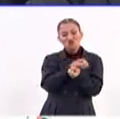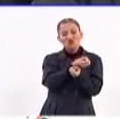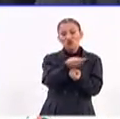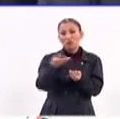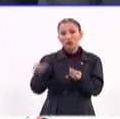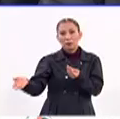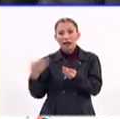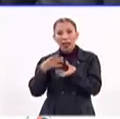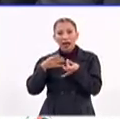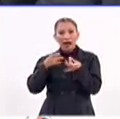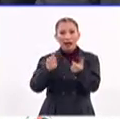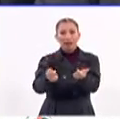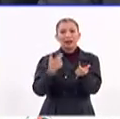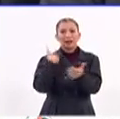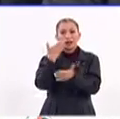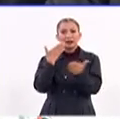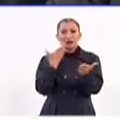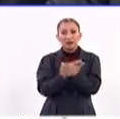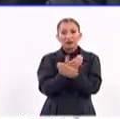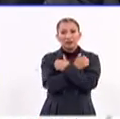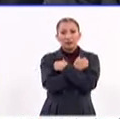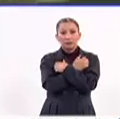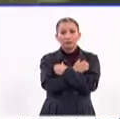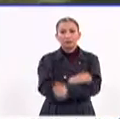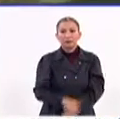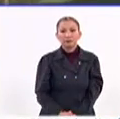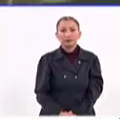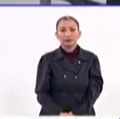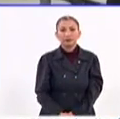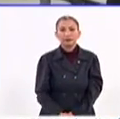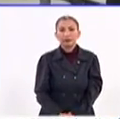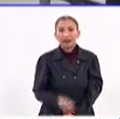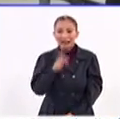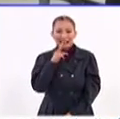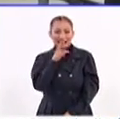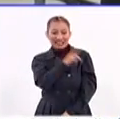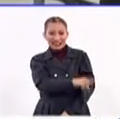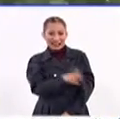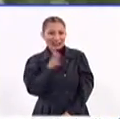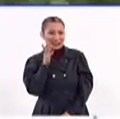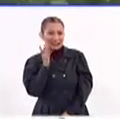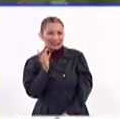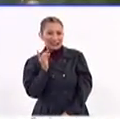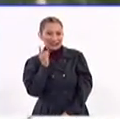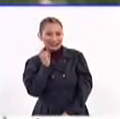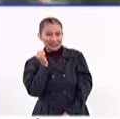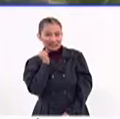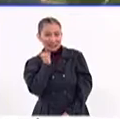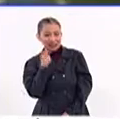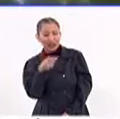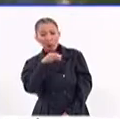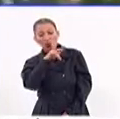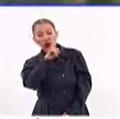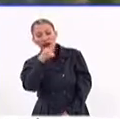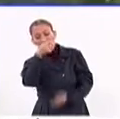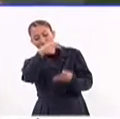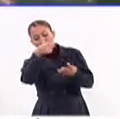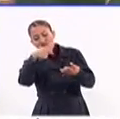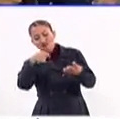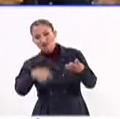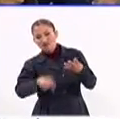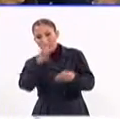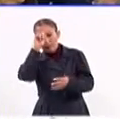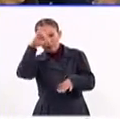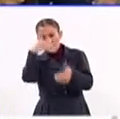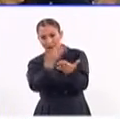distribución en la calidad del servicio educativo. En respuesta, legisladores de Morena enunciaron cada uno de los rubros de la